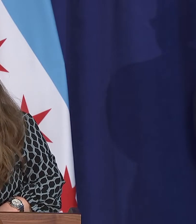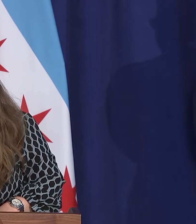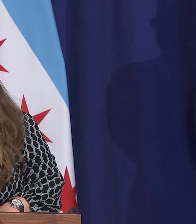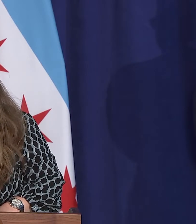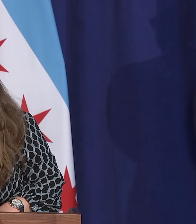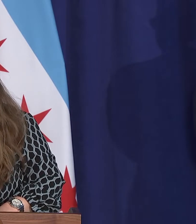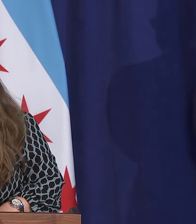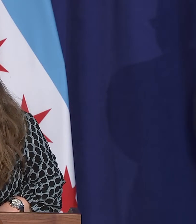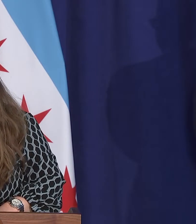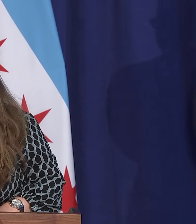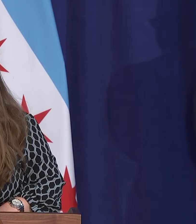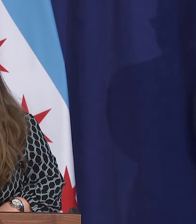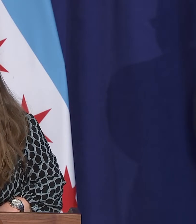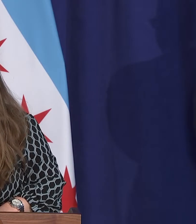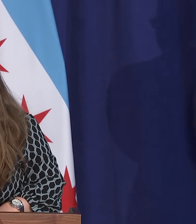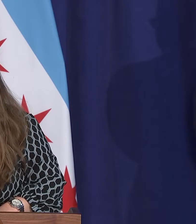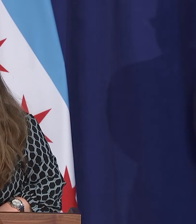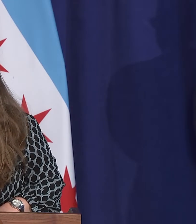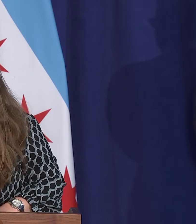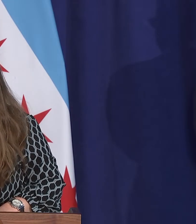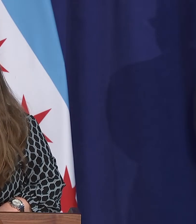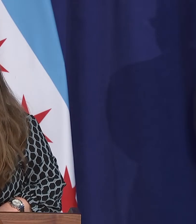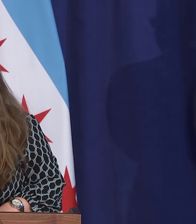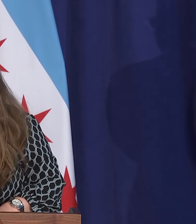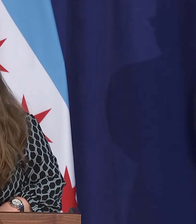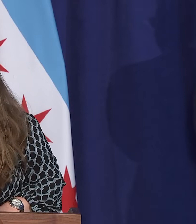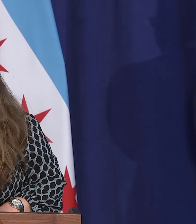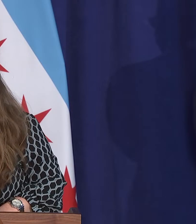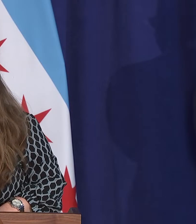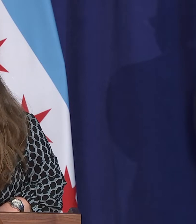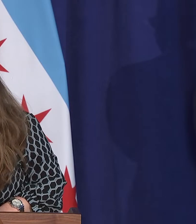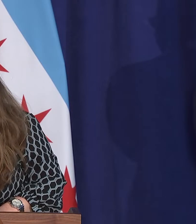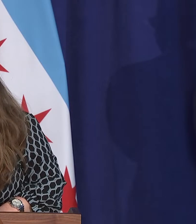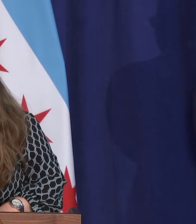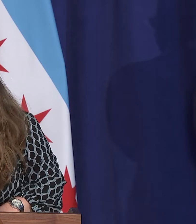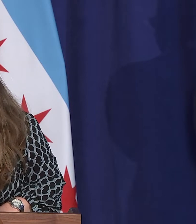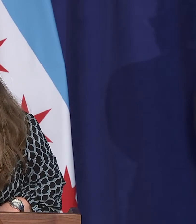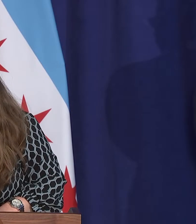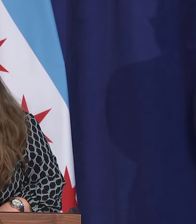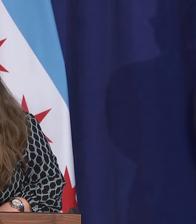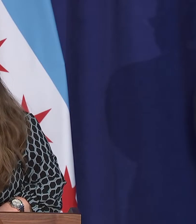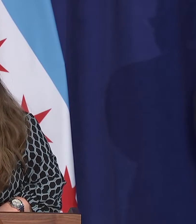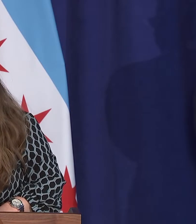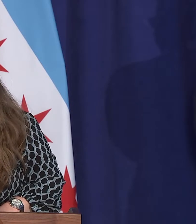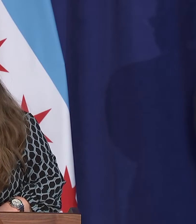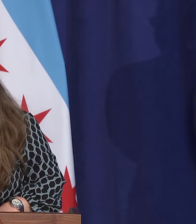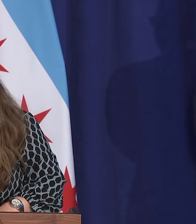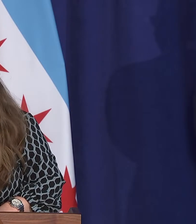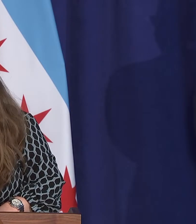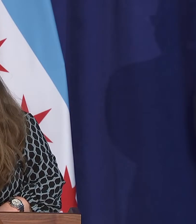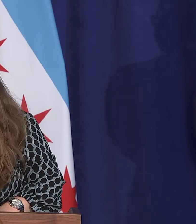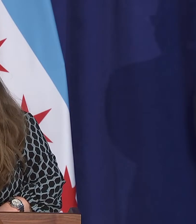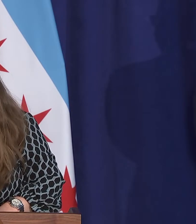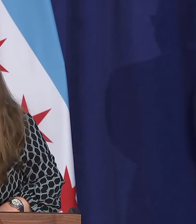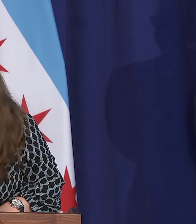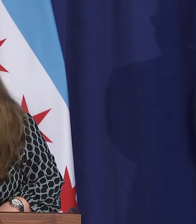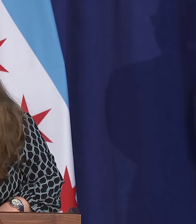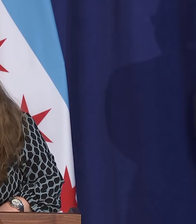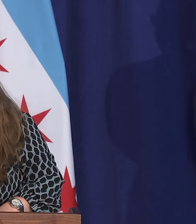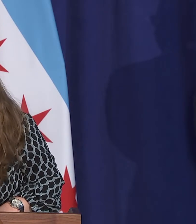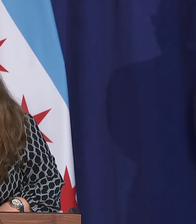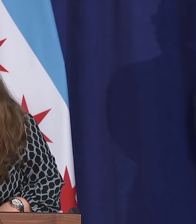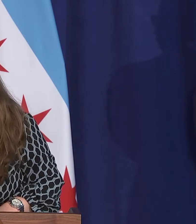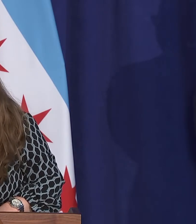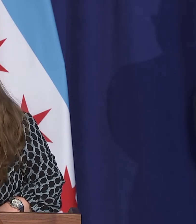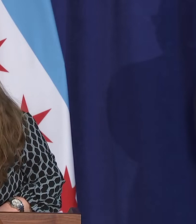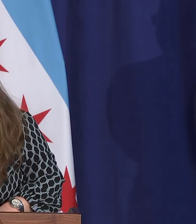de marzo, comunidades como Gage Park, South Lawndale, Belmont Cragen y Archer Heights están viendo